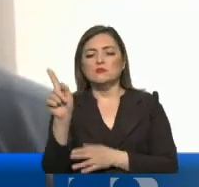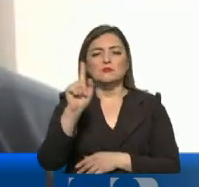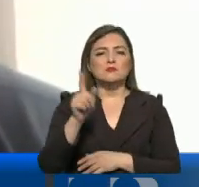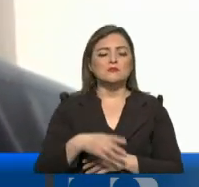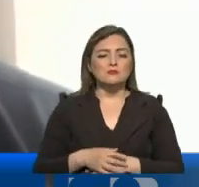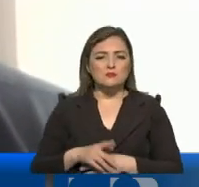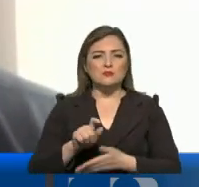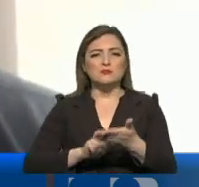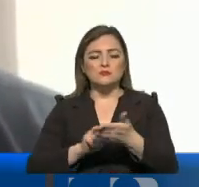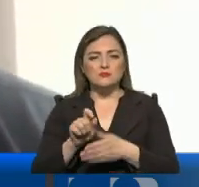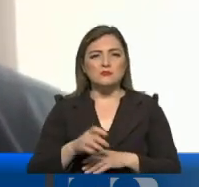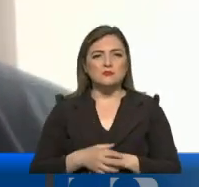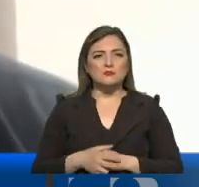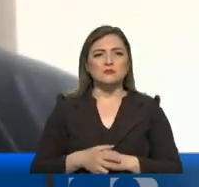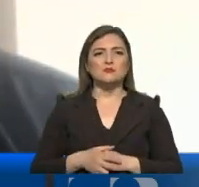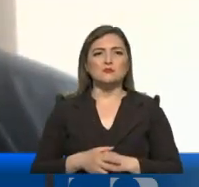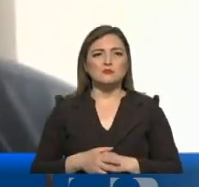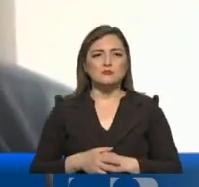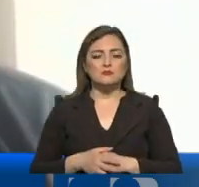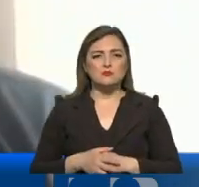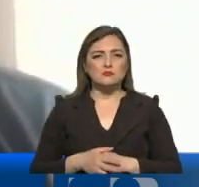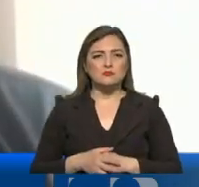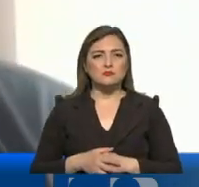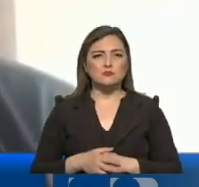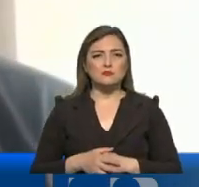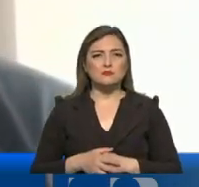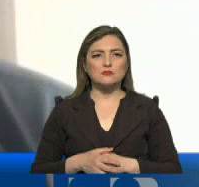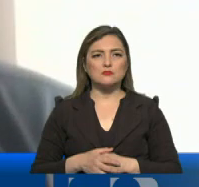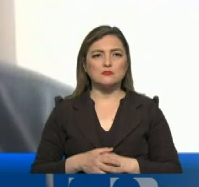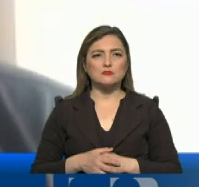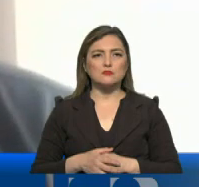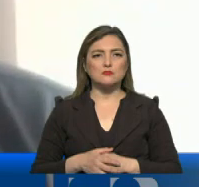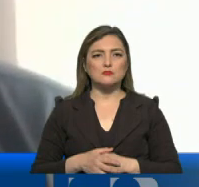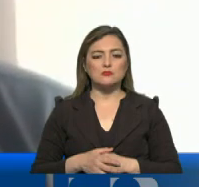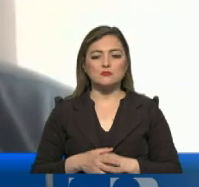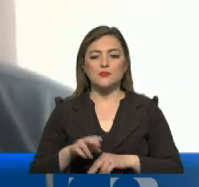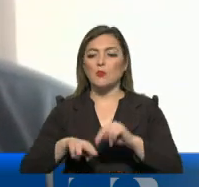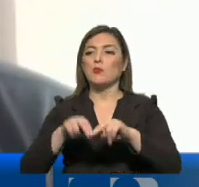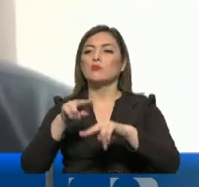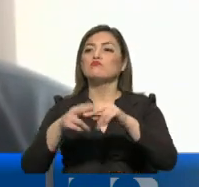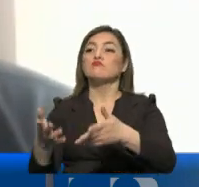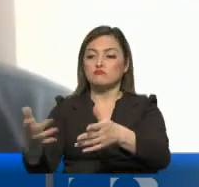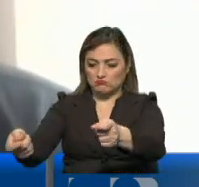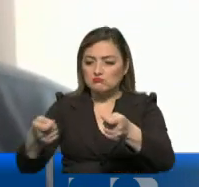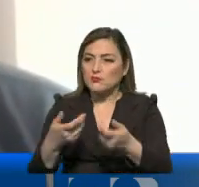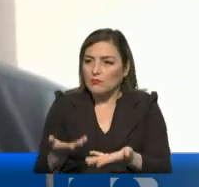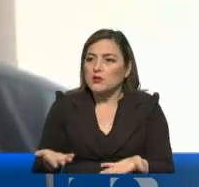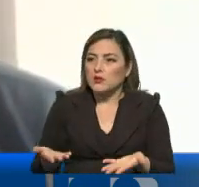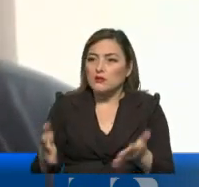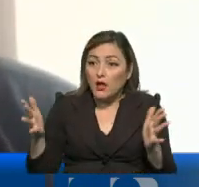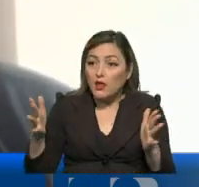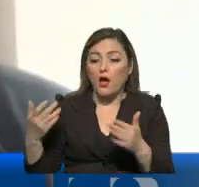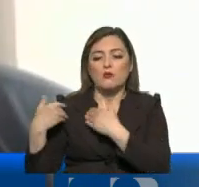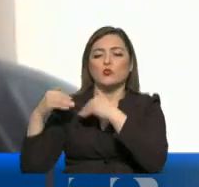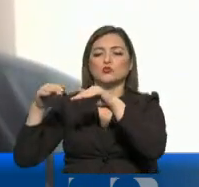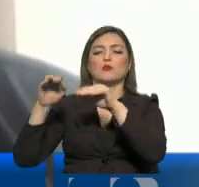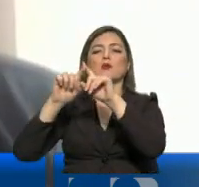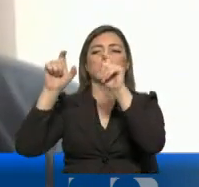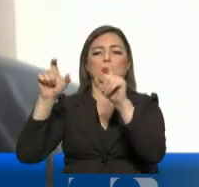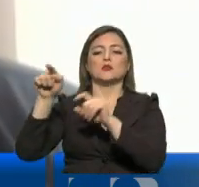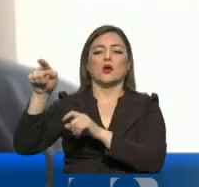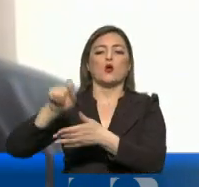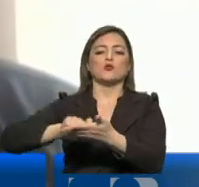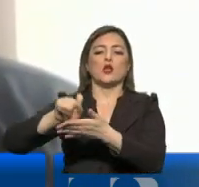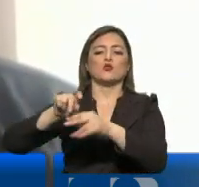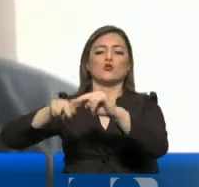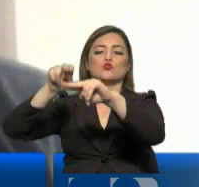contratos y aduce de que como no hay la recepción, todavía las canchas están a cargo de los contratistas. Por